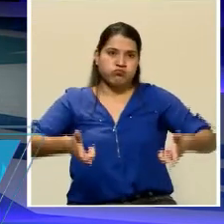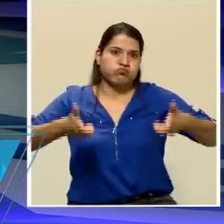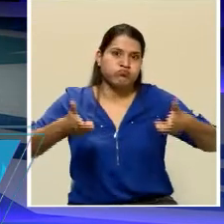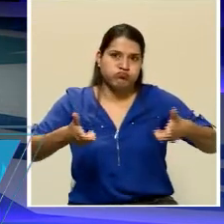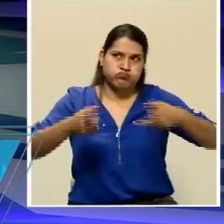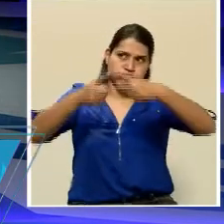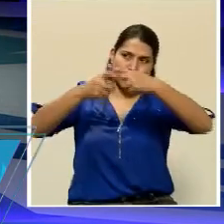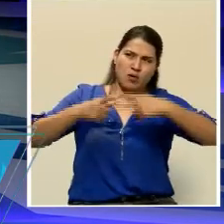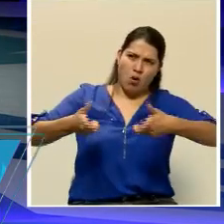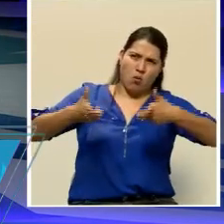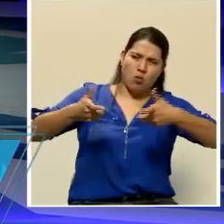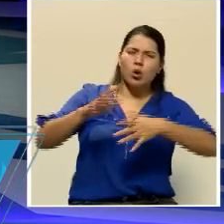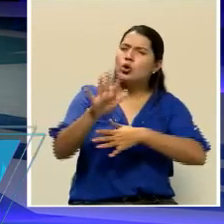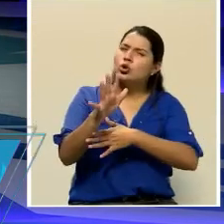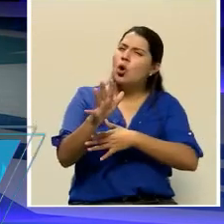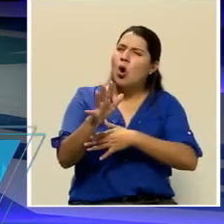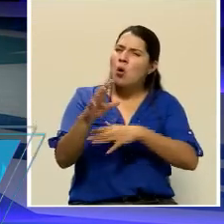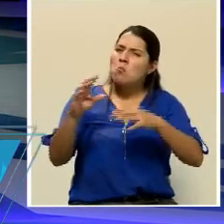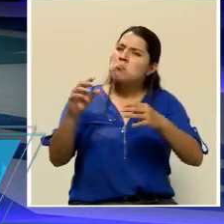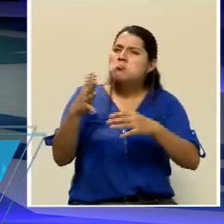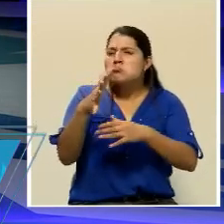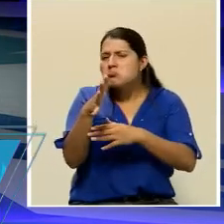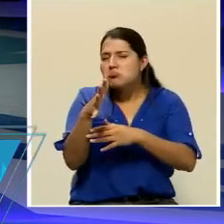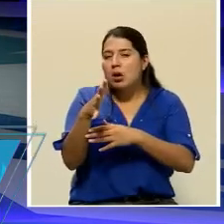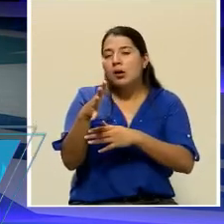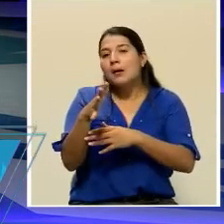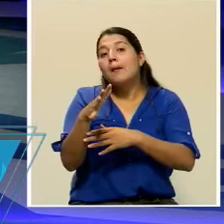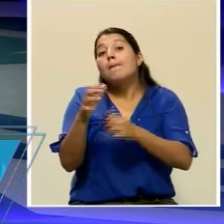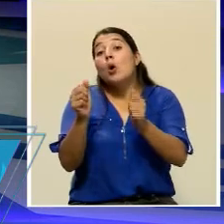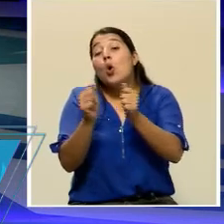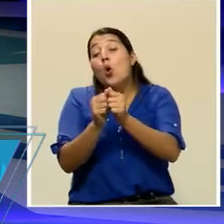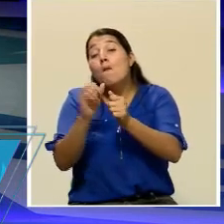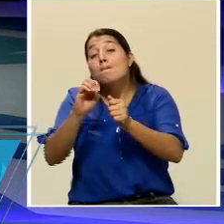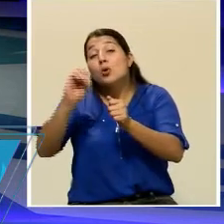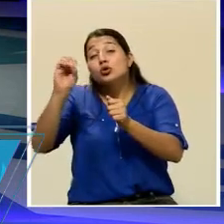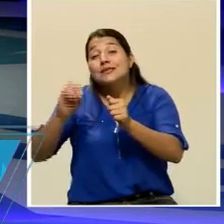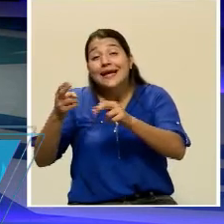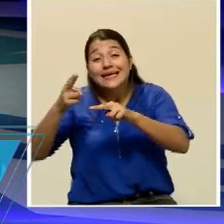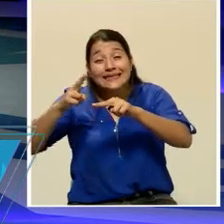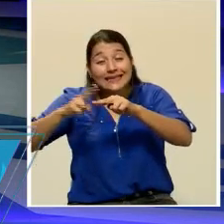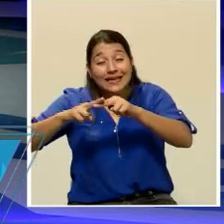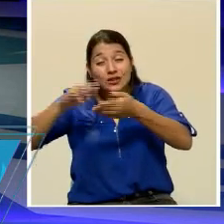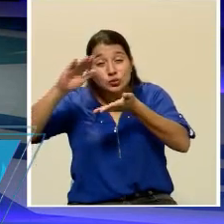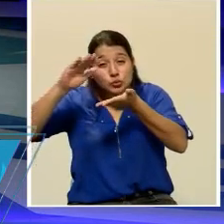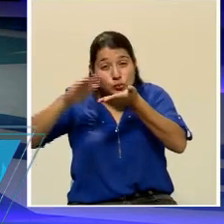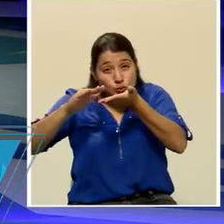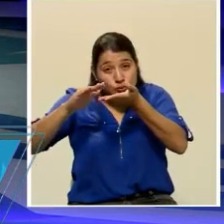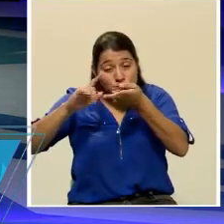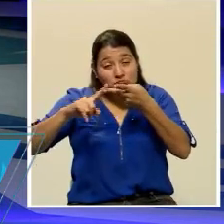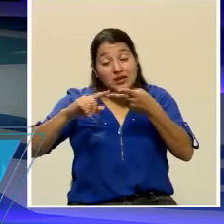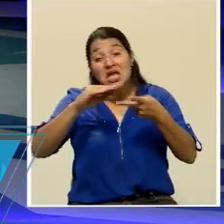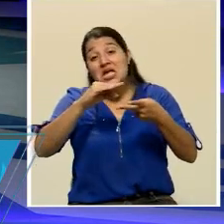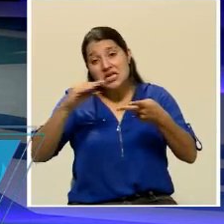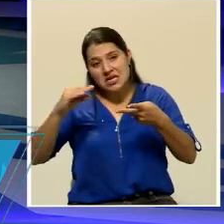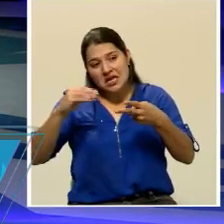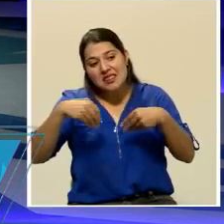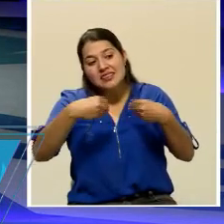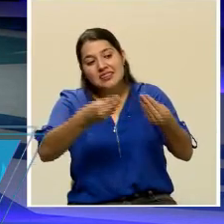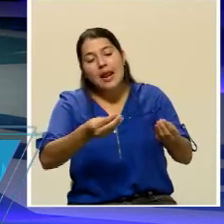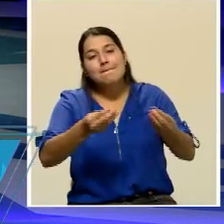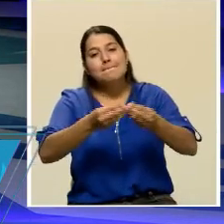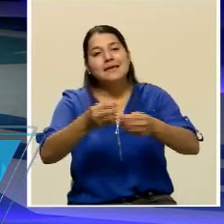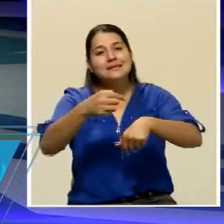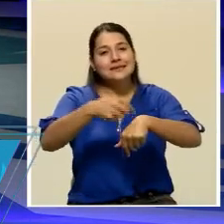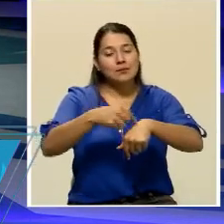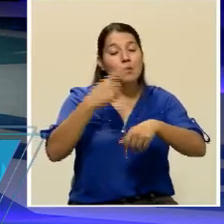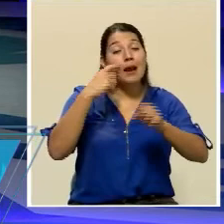largo plazo, con muy bajas tasas de interés y también con plazos de gracia. Para esos efectos es que estoy hablando de un